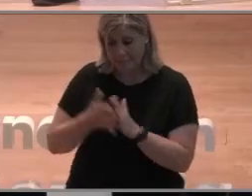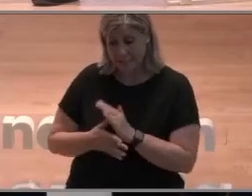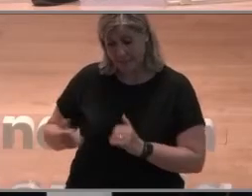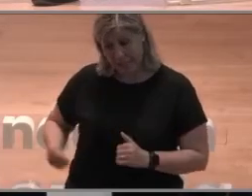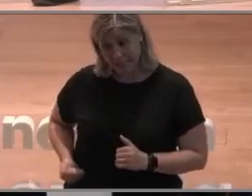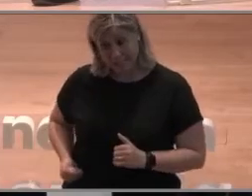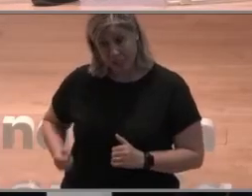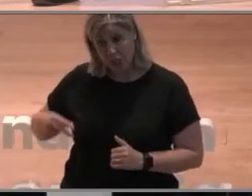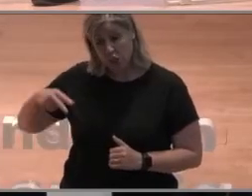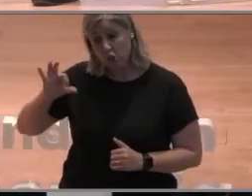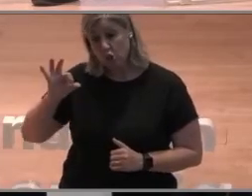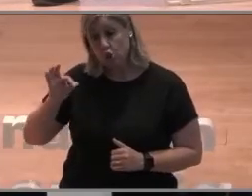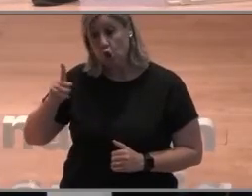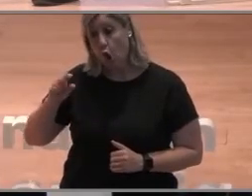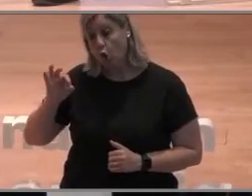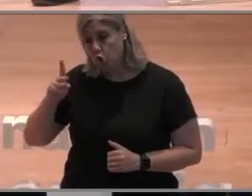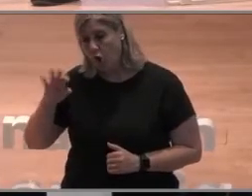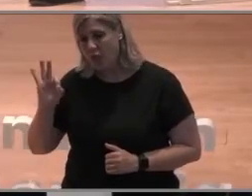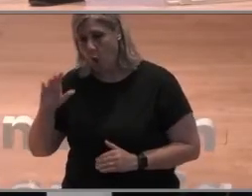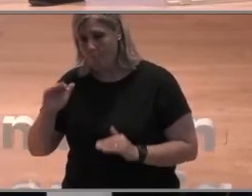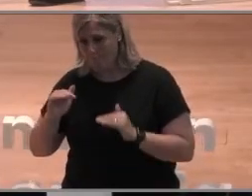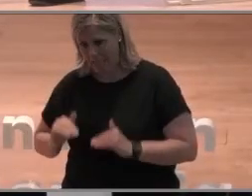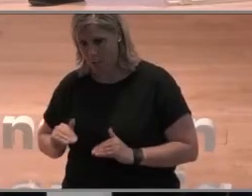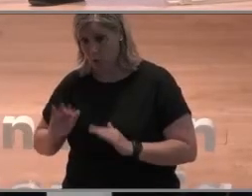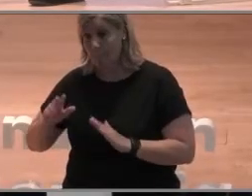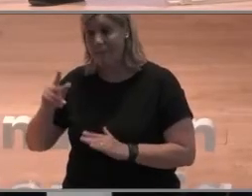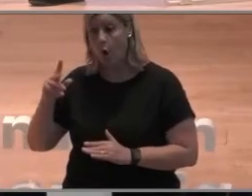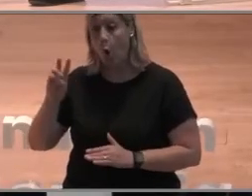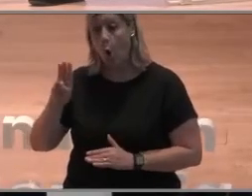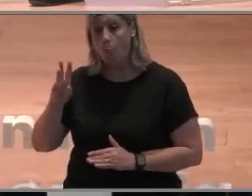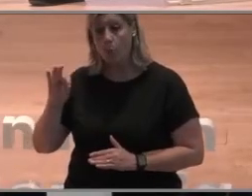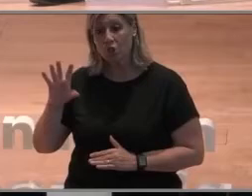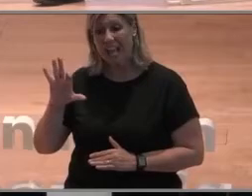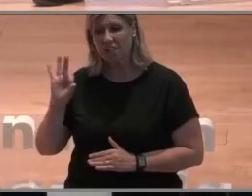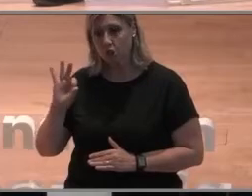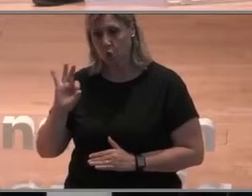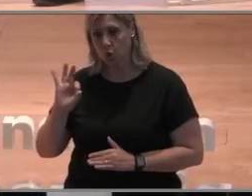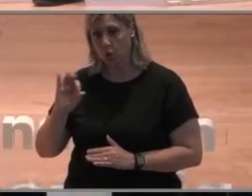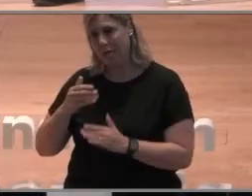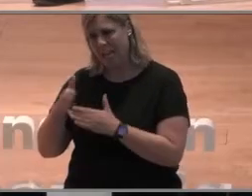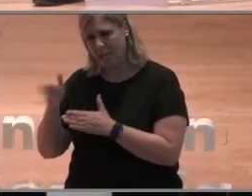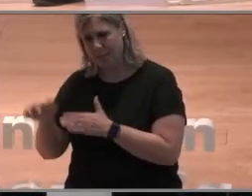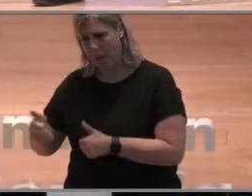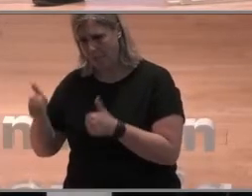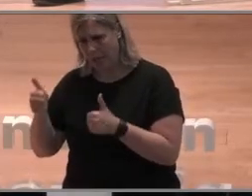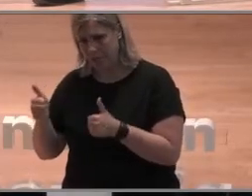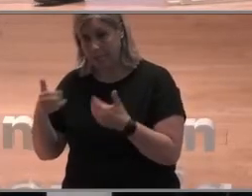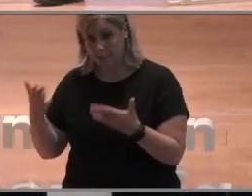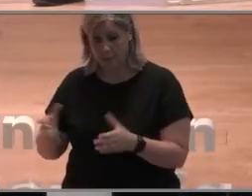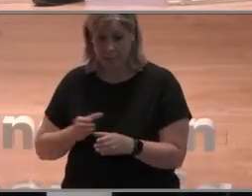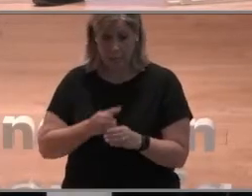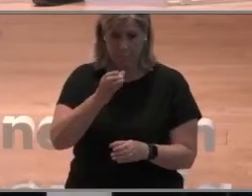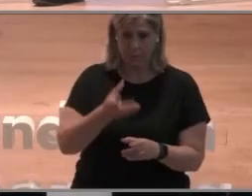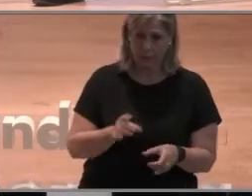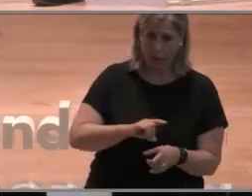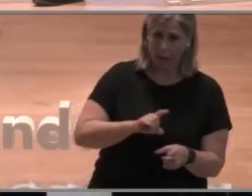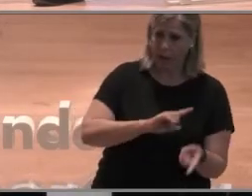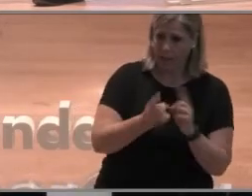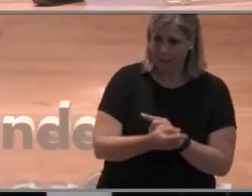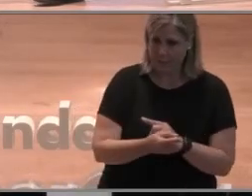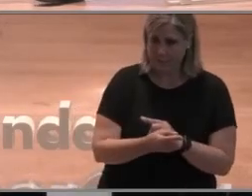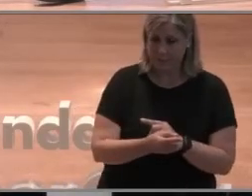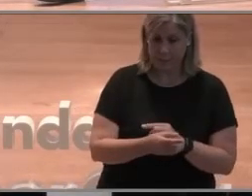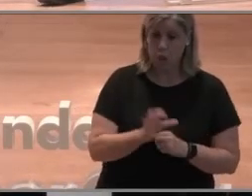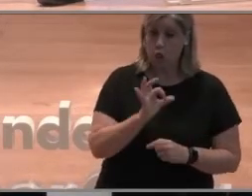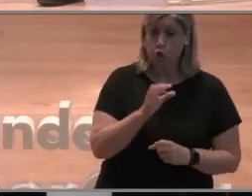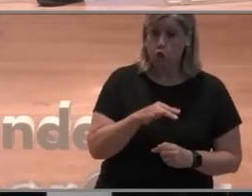elimina más potasio. Entonces, ¿qué tienen las bebidas isotónicas? Tienen más sodio, el doble que el suero oral